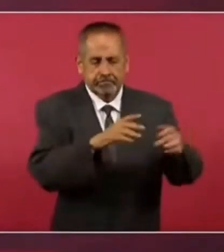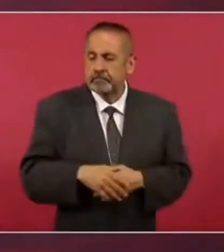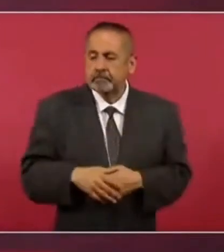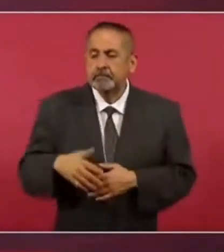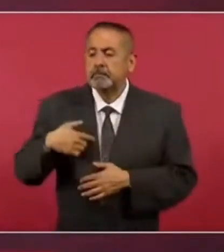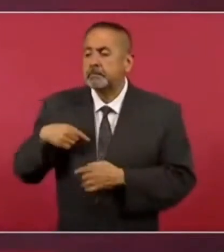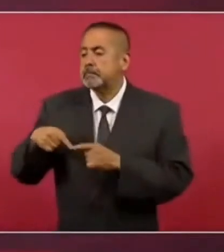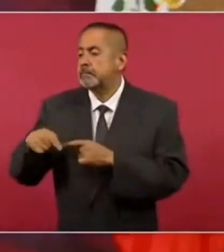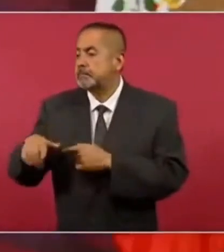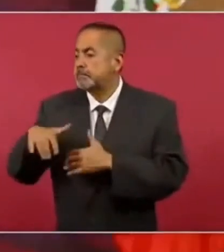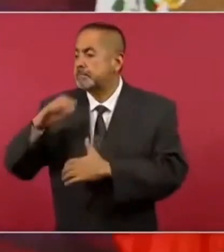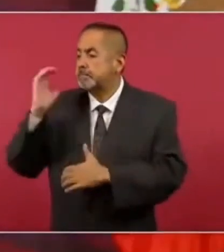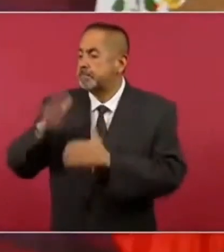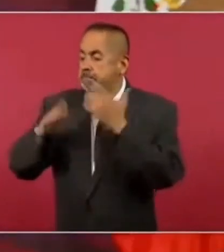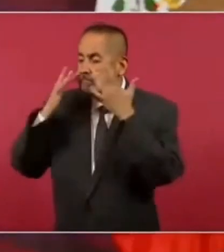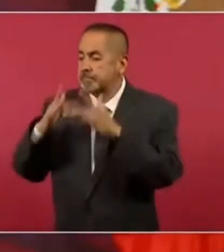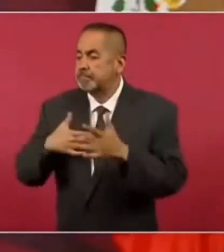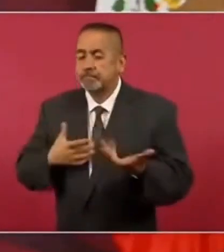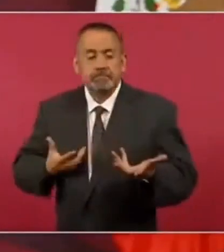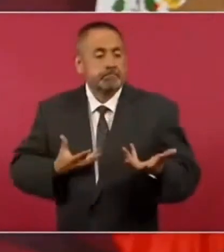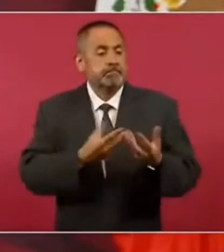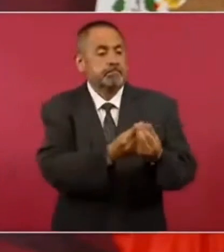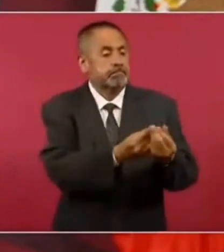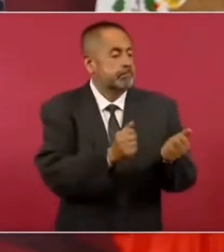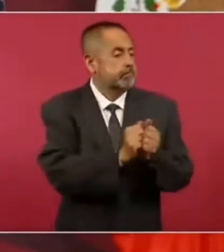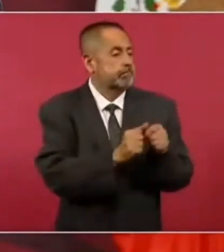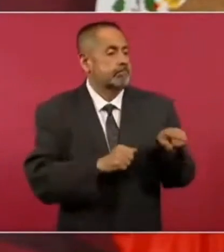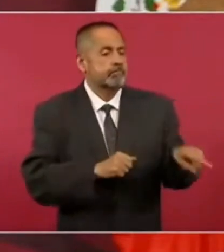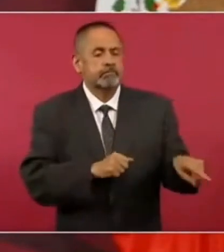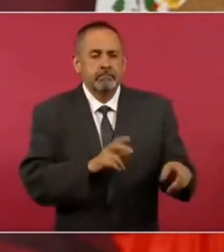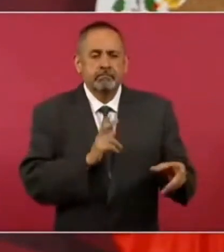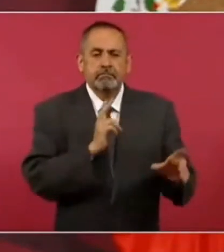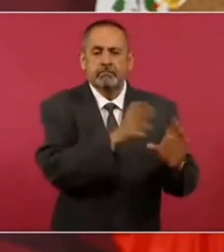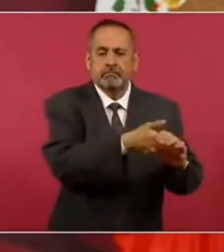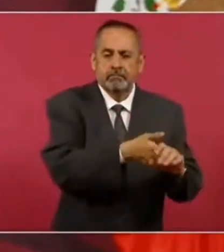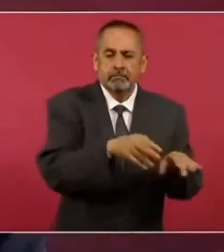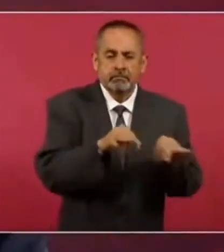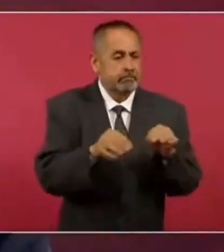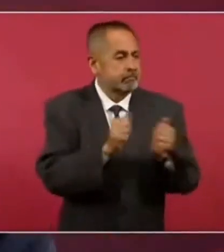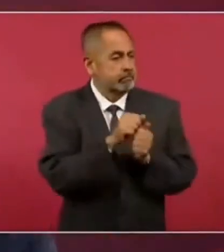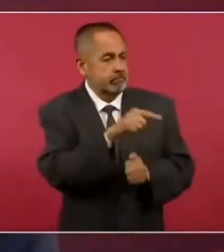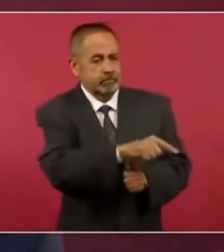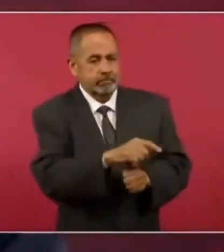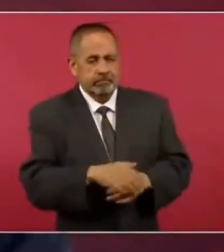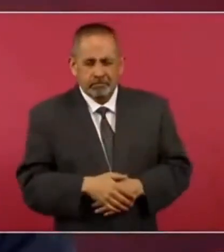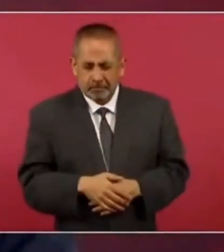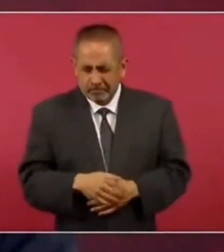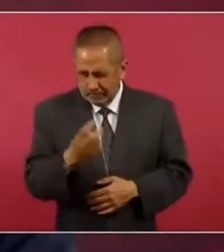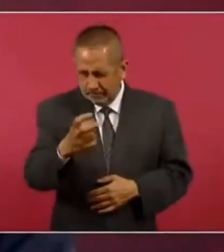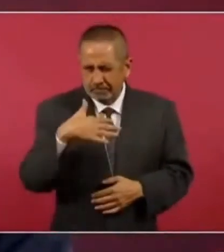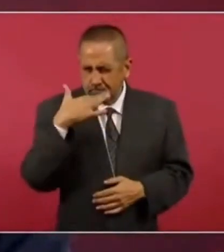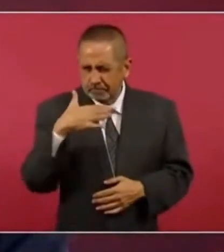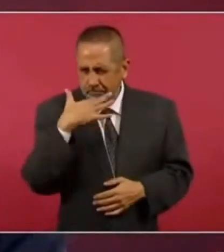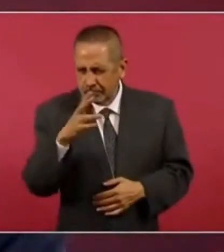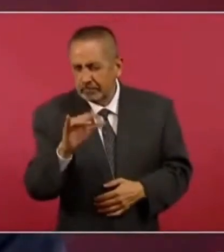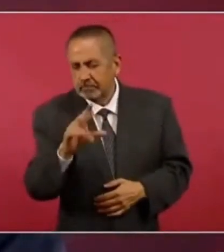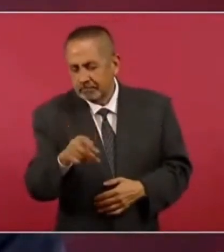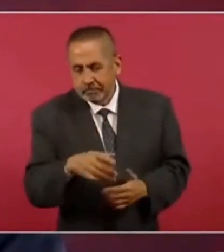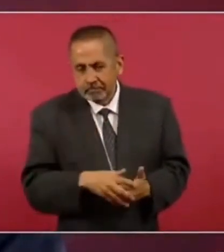trabajar con la empresa extranjera que compra los ferrocarriles que no es corrupción eso